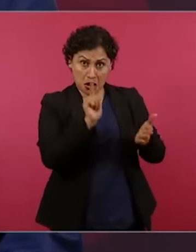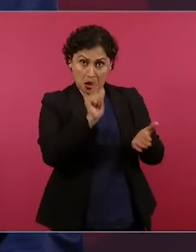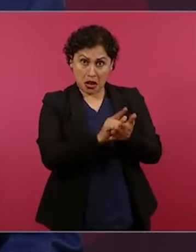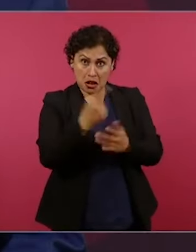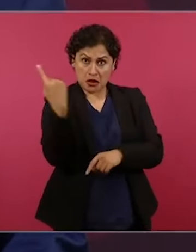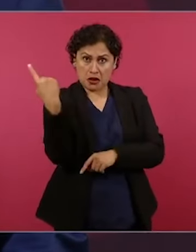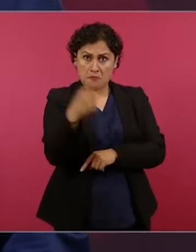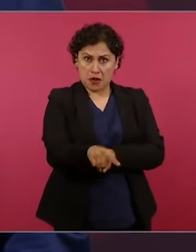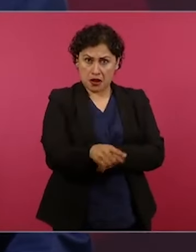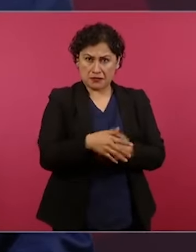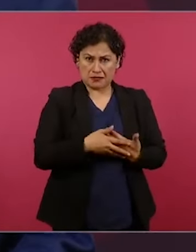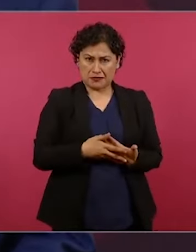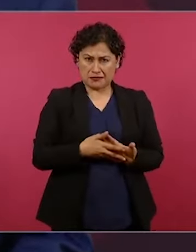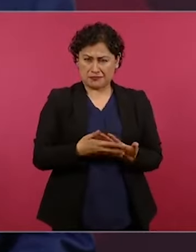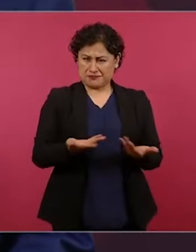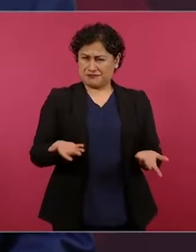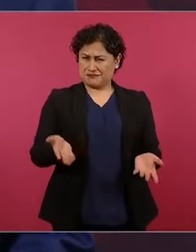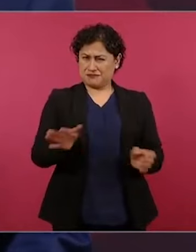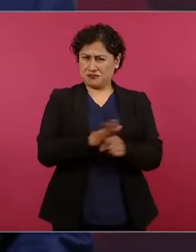¿Y por qué en estos casos